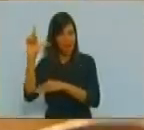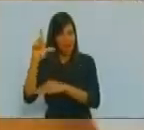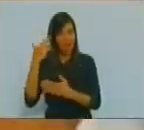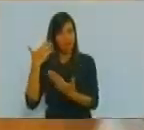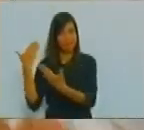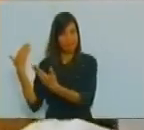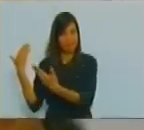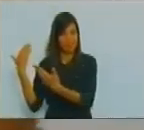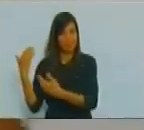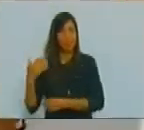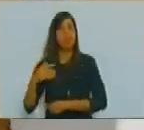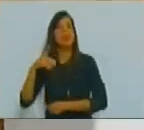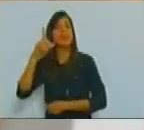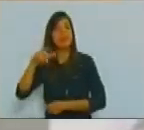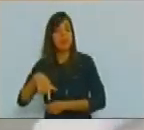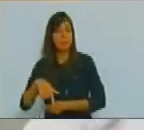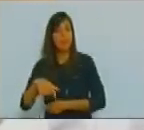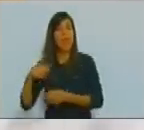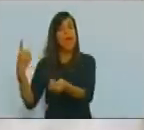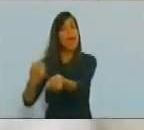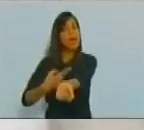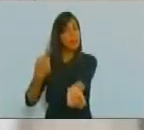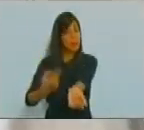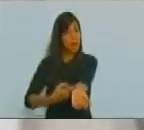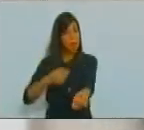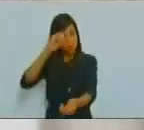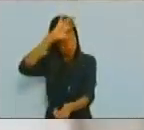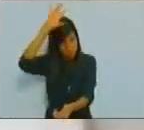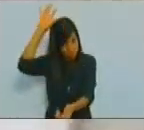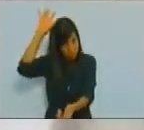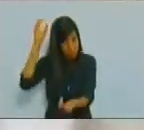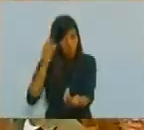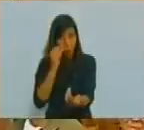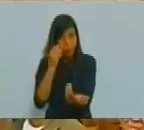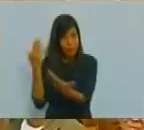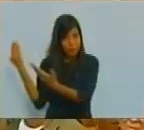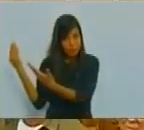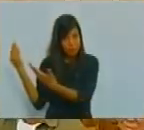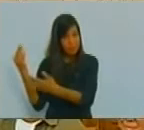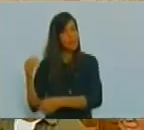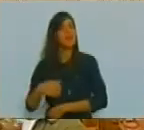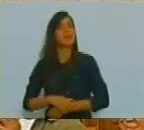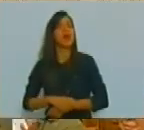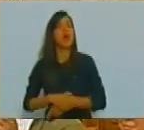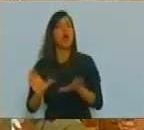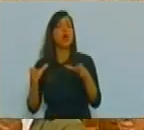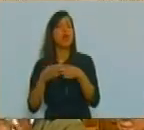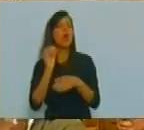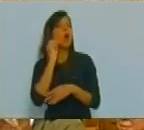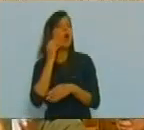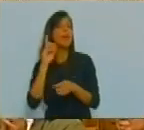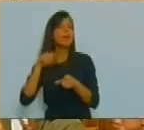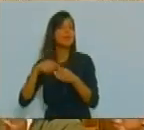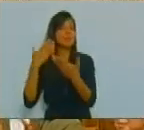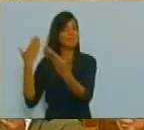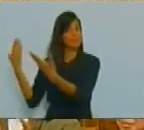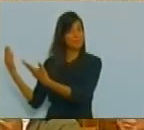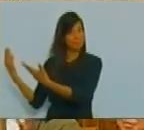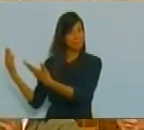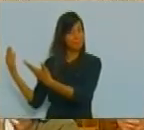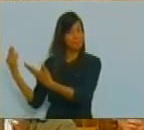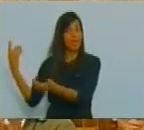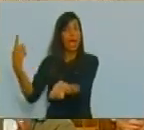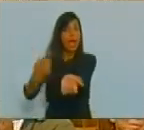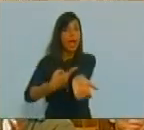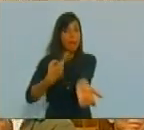y por supuesto a nuestro hermano oliver suman y me referí a esta generación oliver que ha encarnado